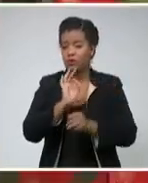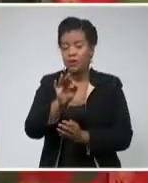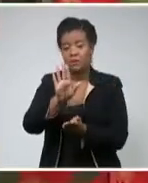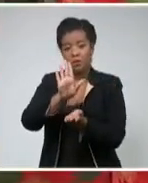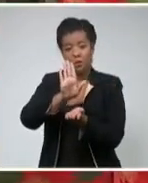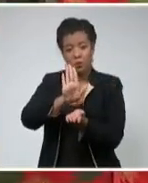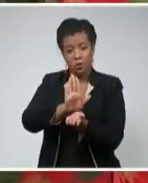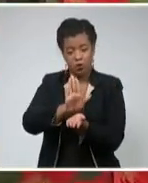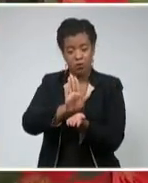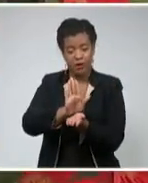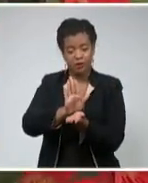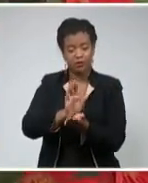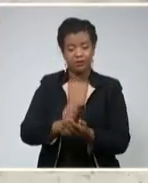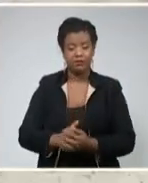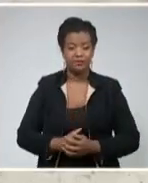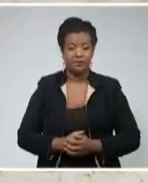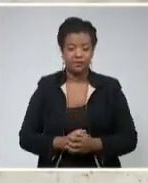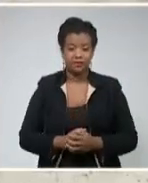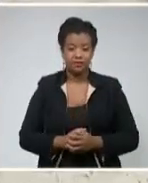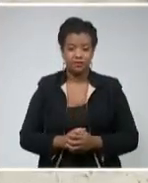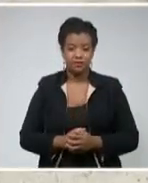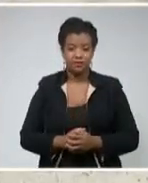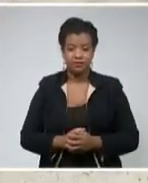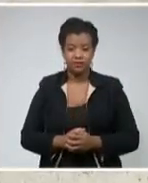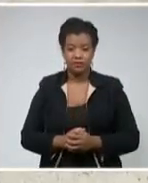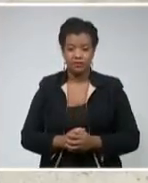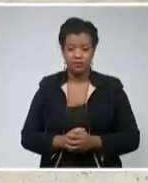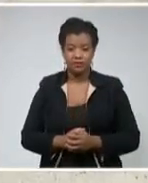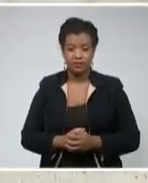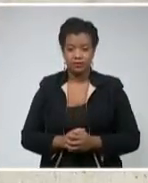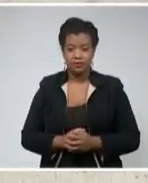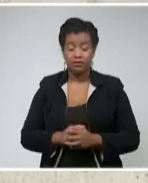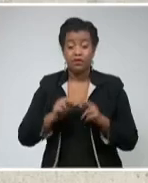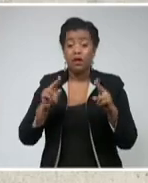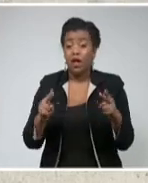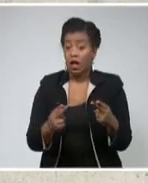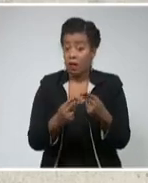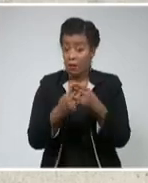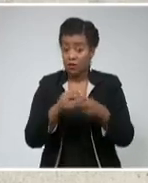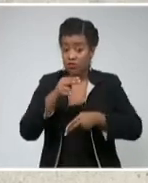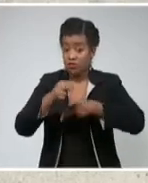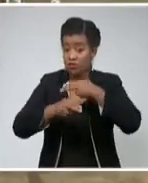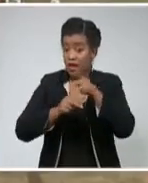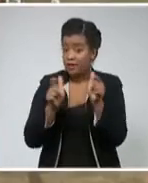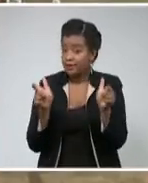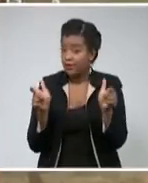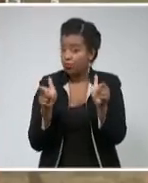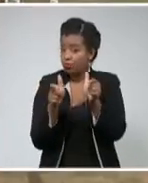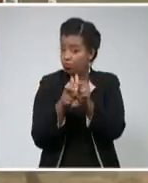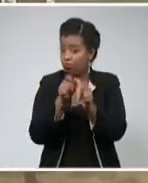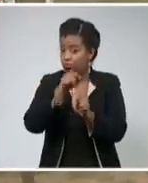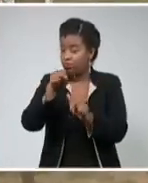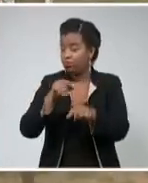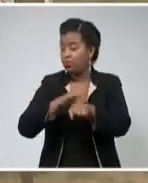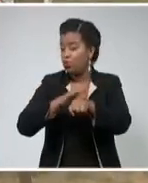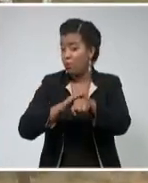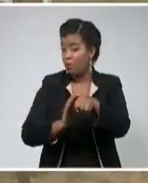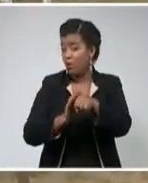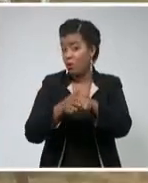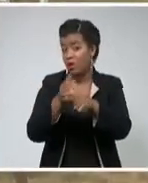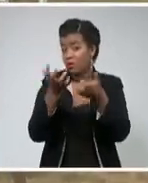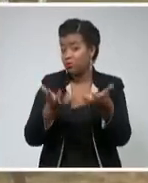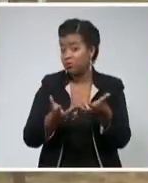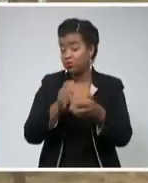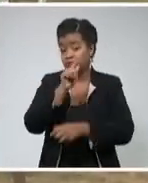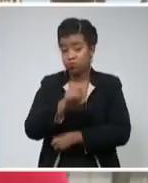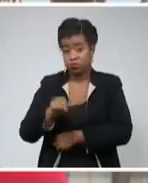su imagen en la capital granmense. Durante la ceremonia realizada en composición reducida, teniendo en cuenta la actual situación